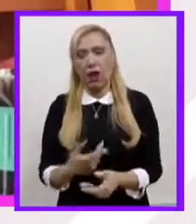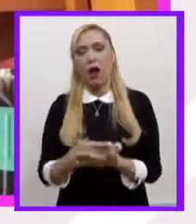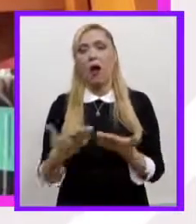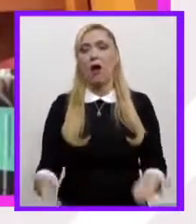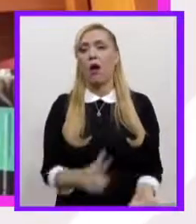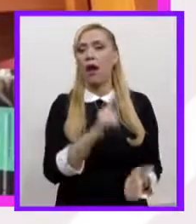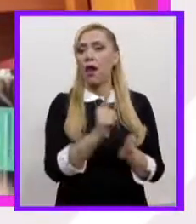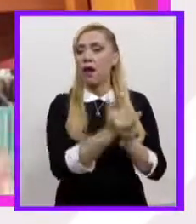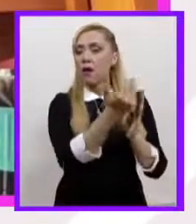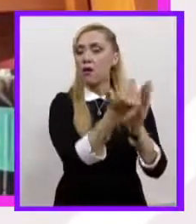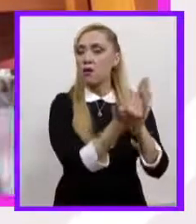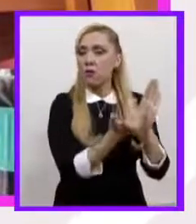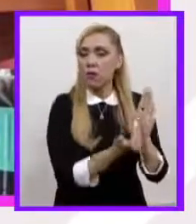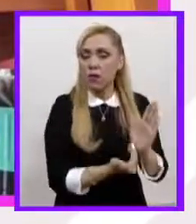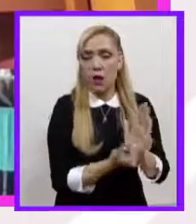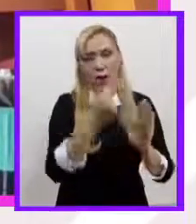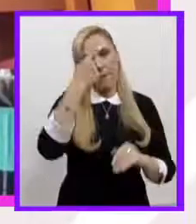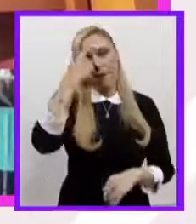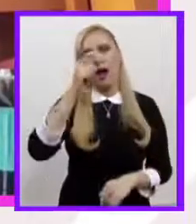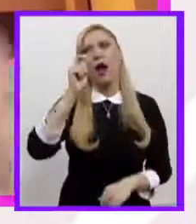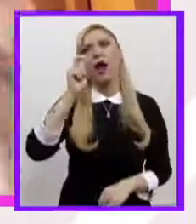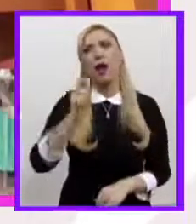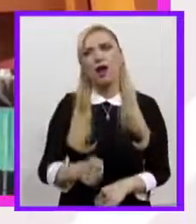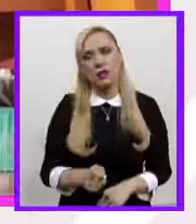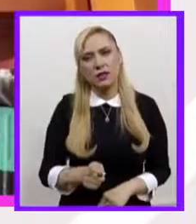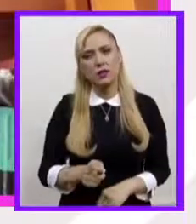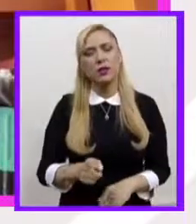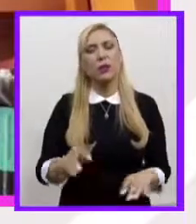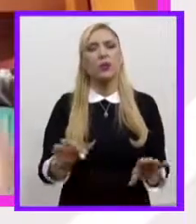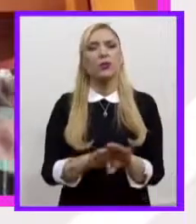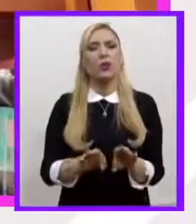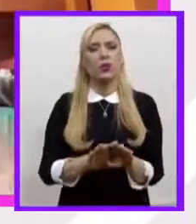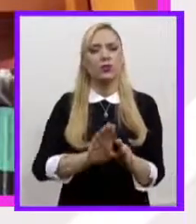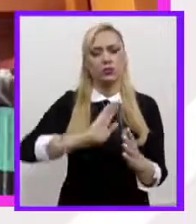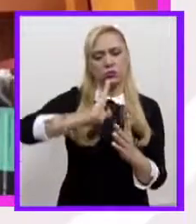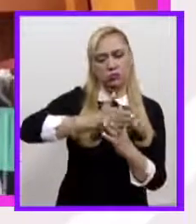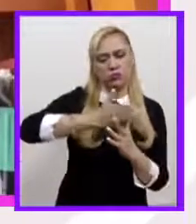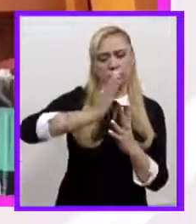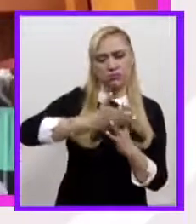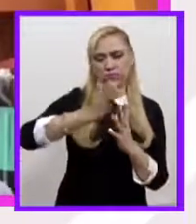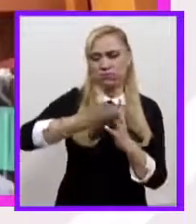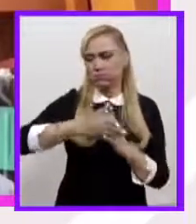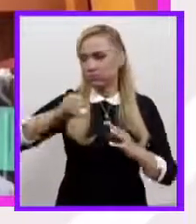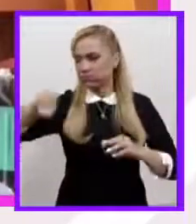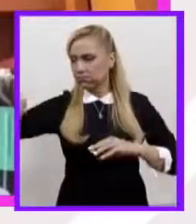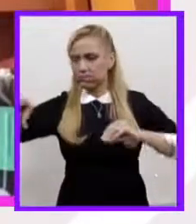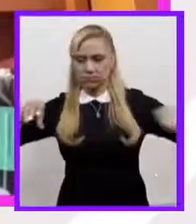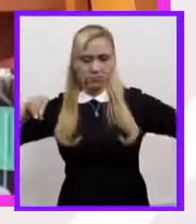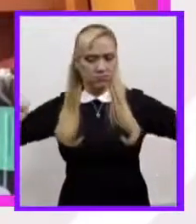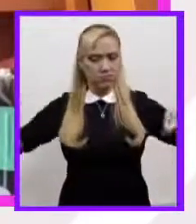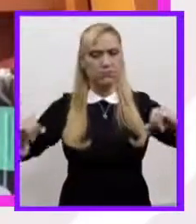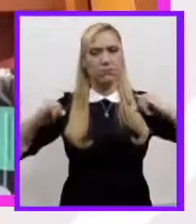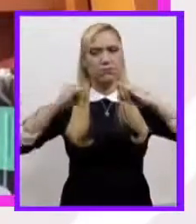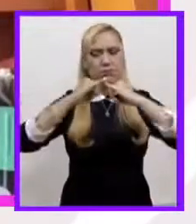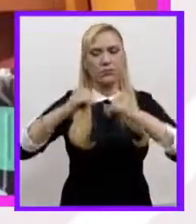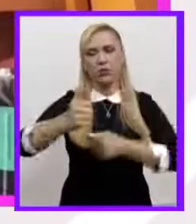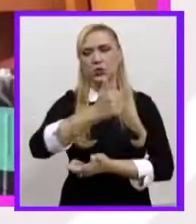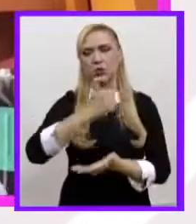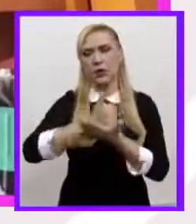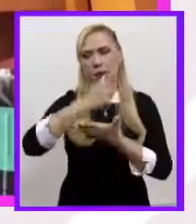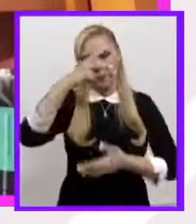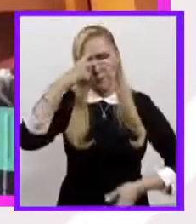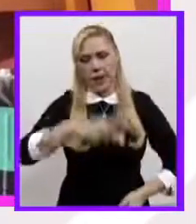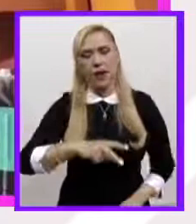a repartir, digamos, de manera transversal entre varias instancias de la administración pública de la Ciudad de